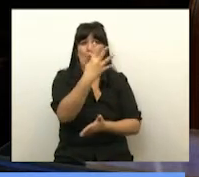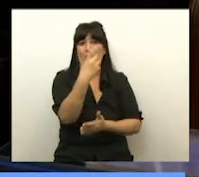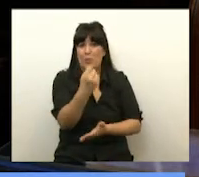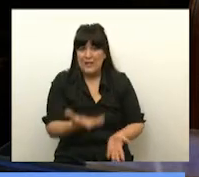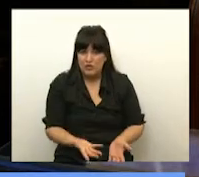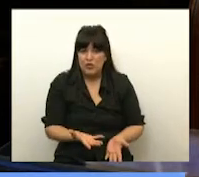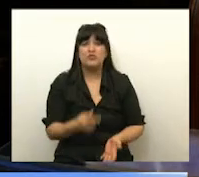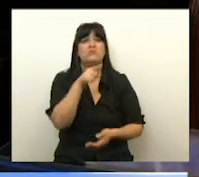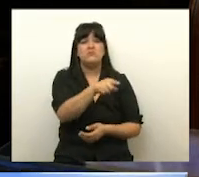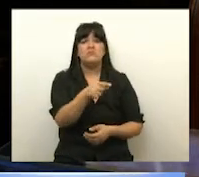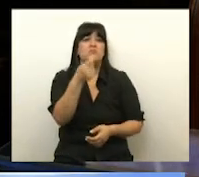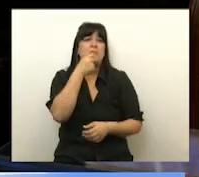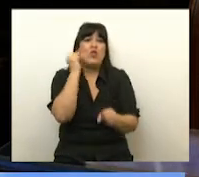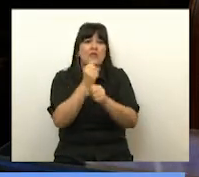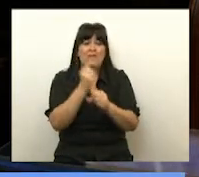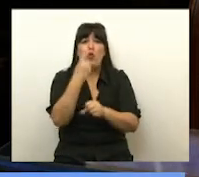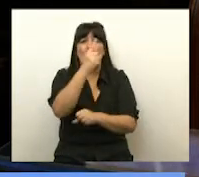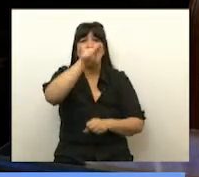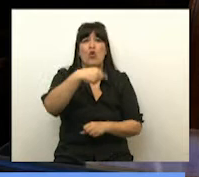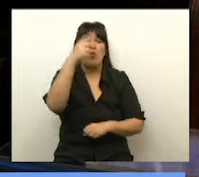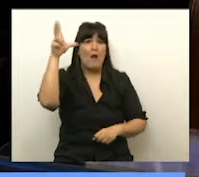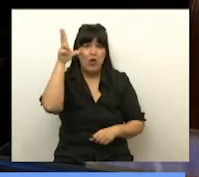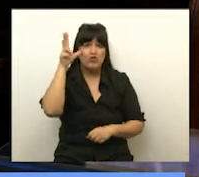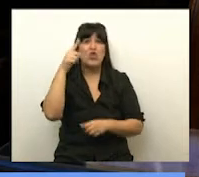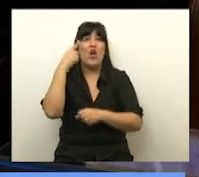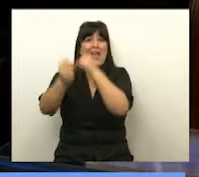en trabajo el 1,8 y en industria el